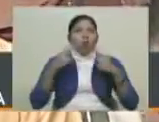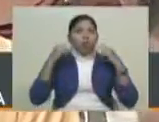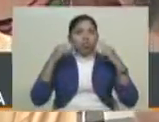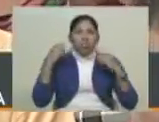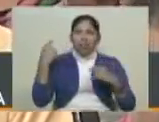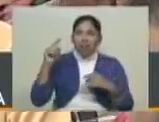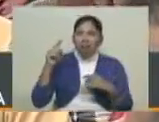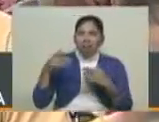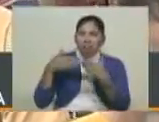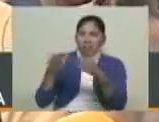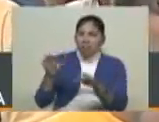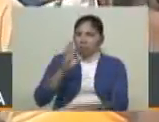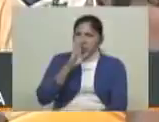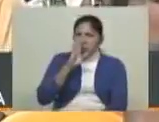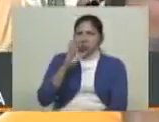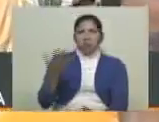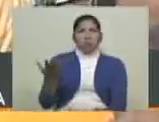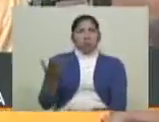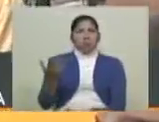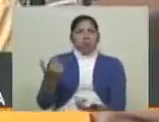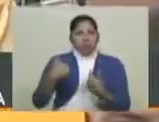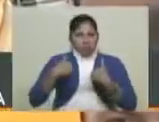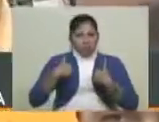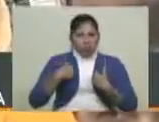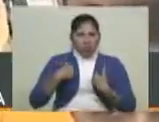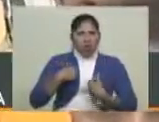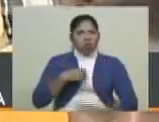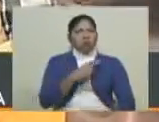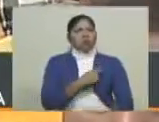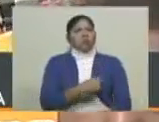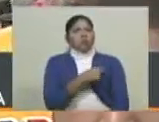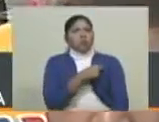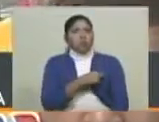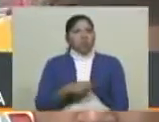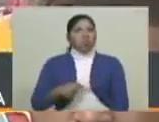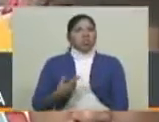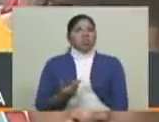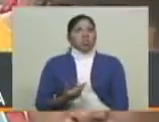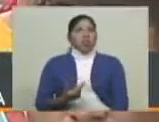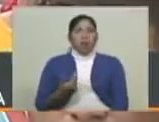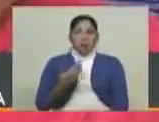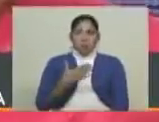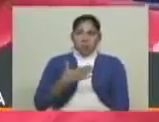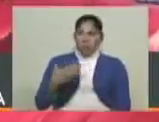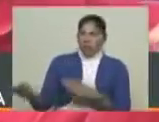Aristóbulo Isturi? ¿Qué cuenta tengo yo en Suiza? No sé de dónde más me sancionaron por ahí.